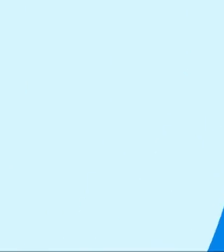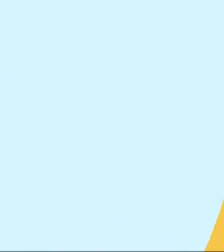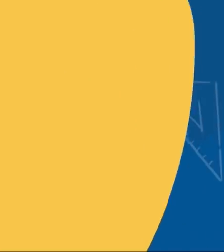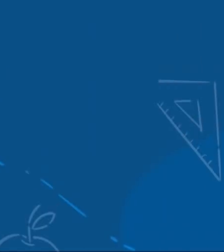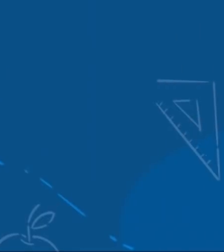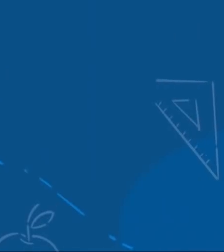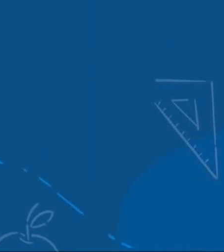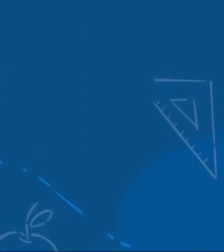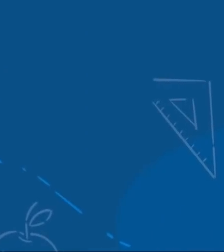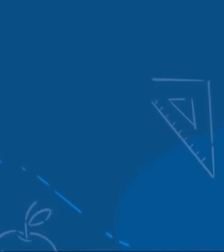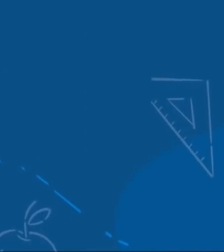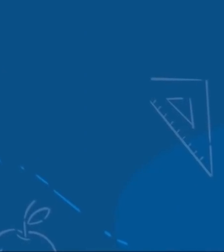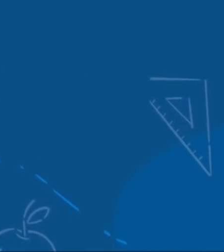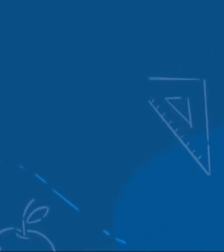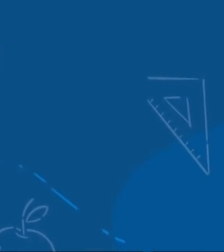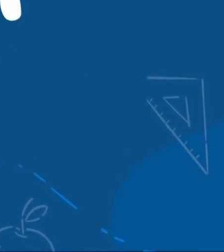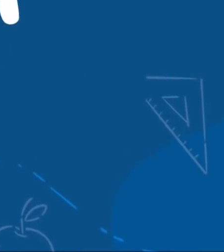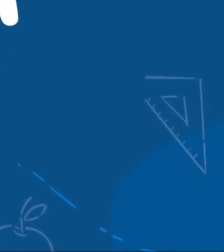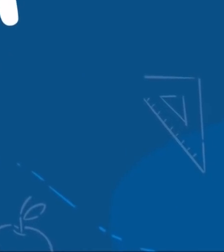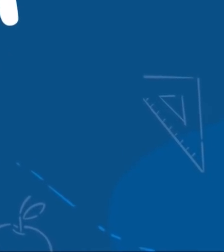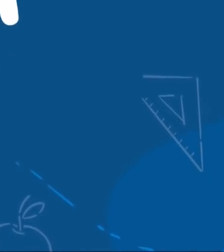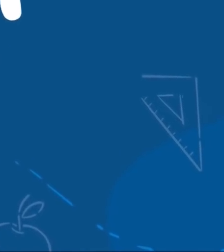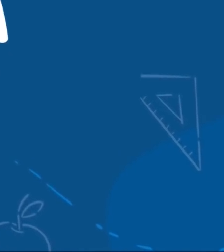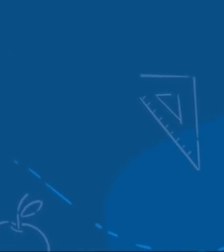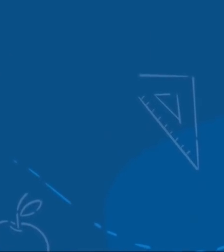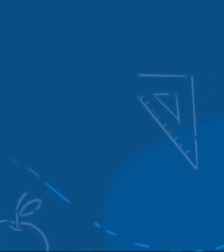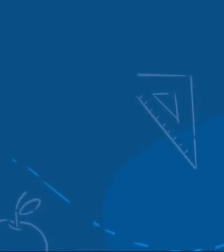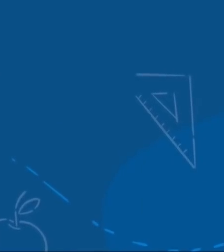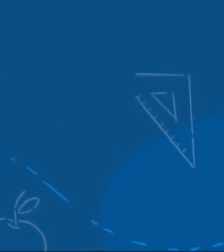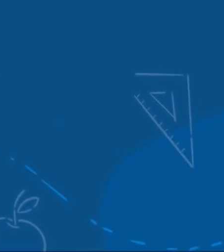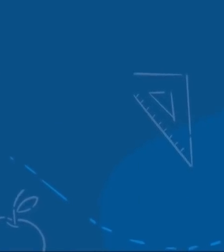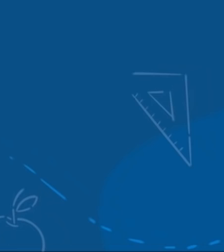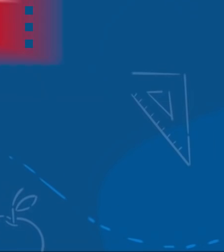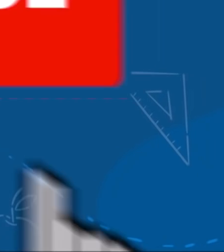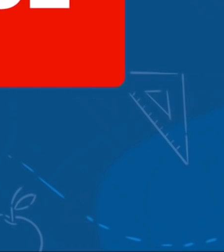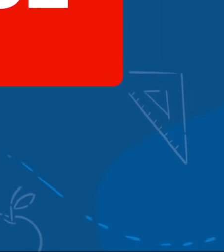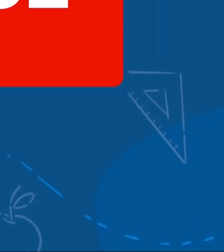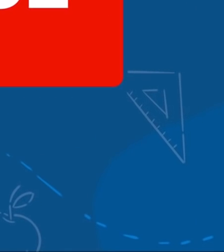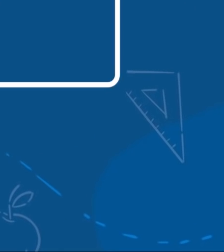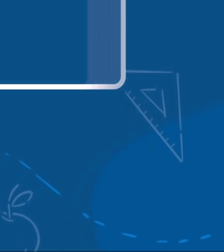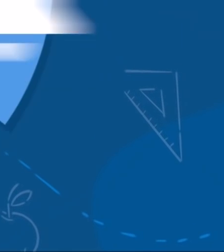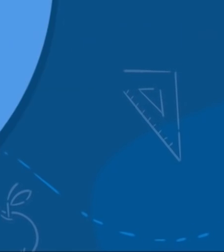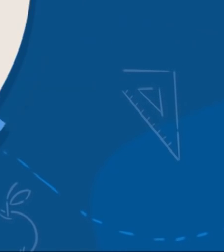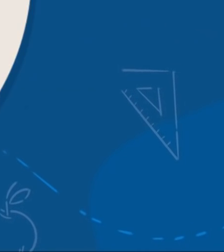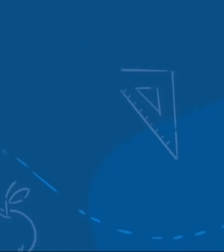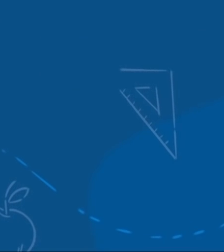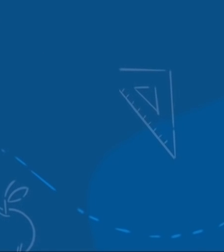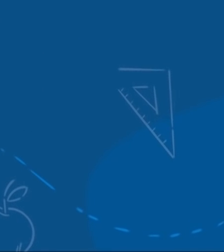video te ayude un poco. Si conoces a alguien que le pueda ayudar a este video, comparte. Dale like y suscríbete. Saludos.